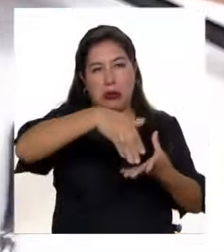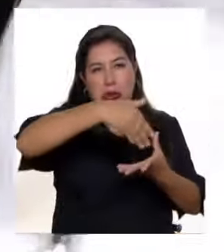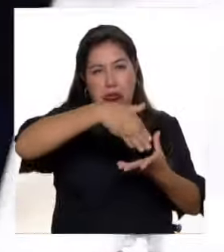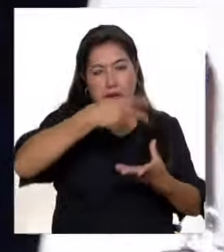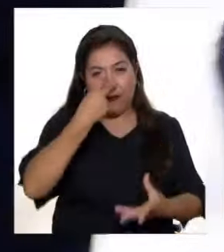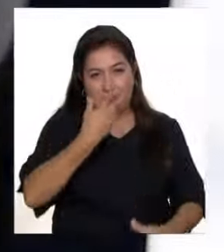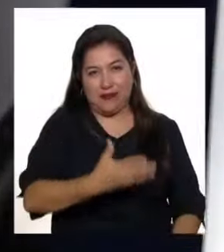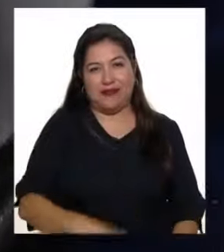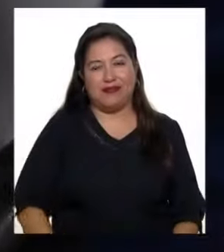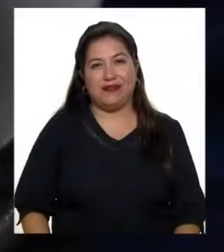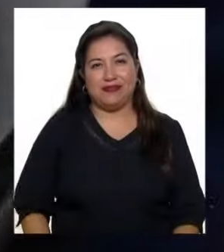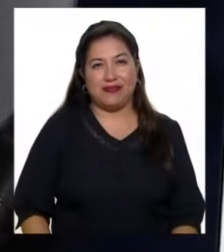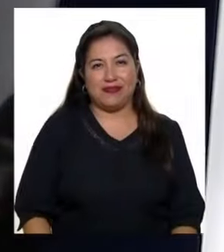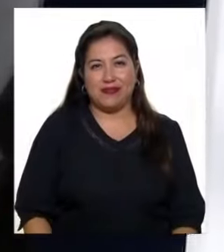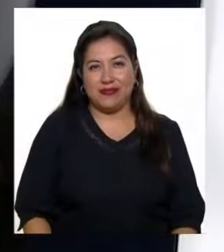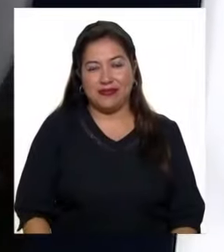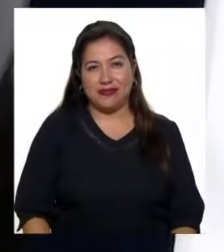Ahí está.